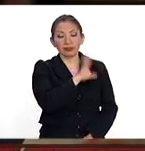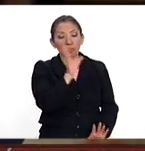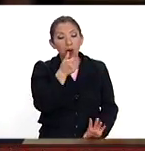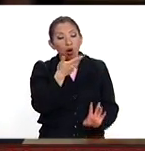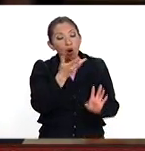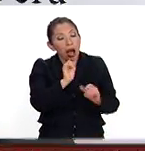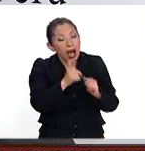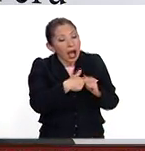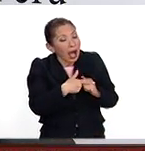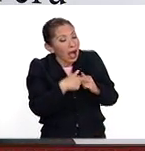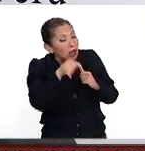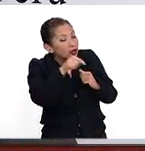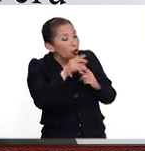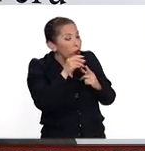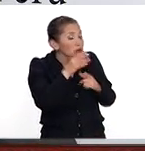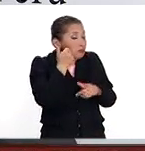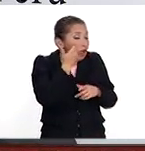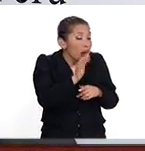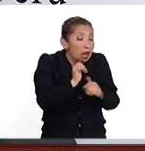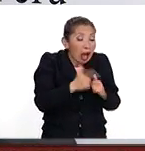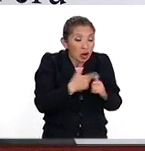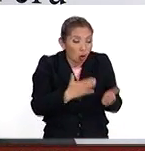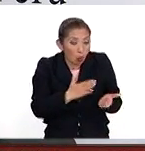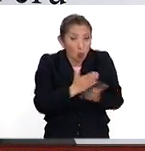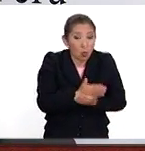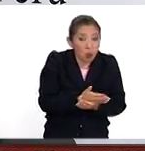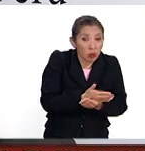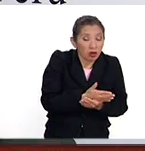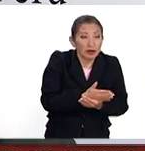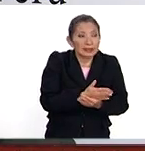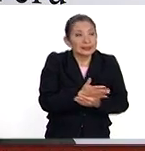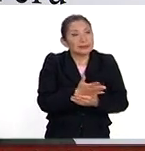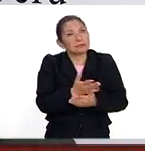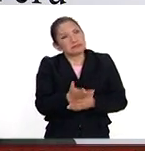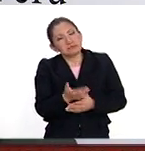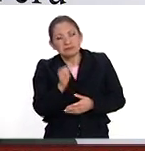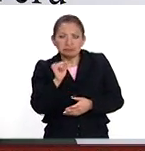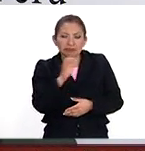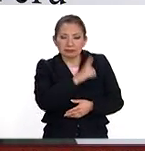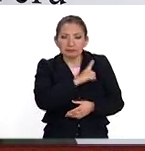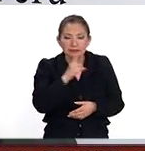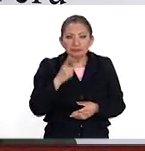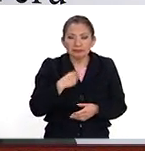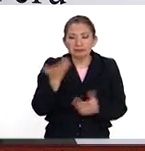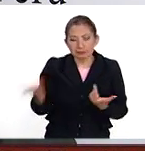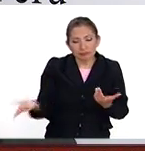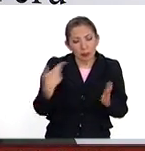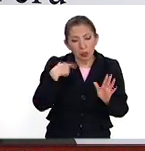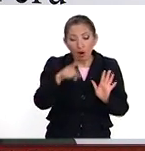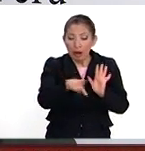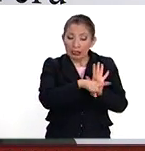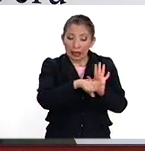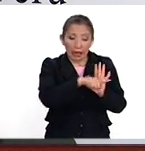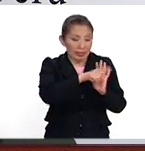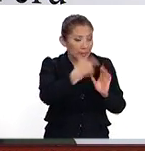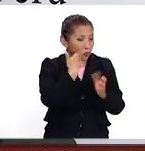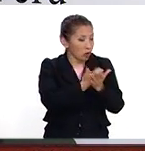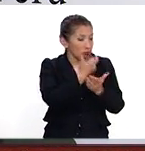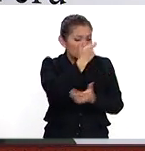reacción de este tipo y se quisiera hacer algo, creo que sí tendríamos un impacto muy fuerte en la